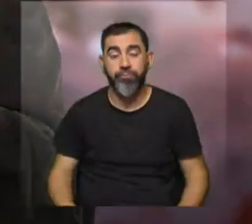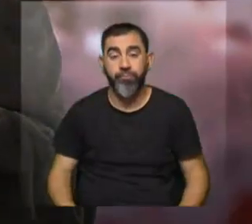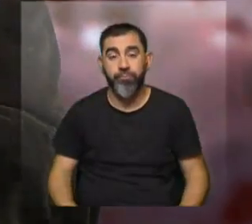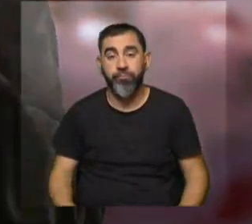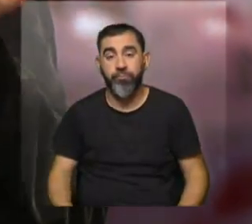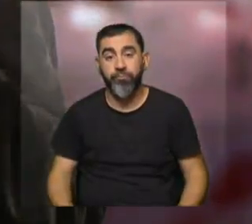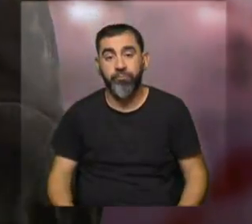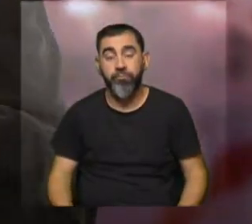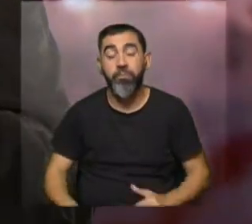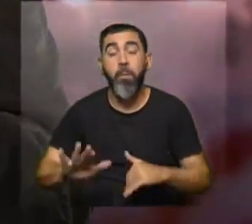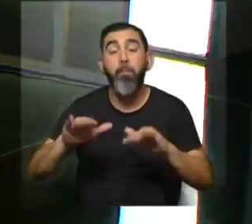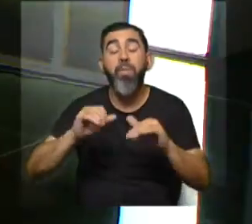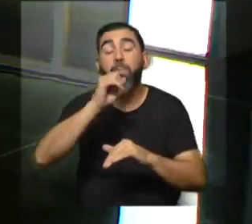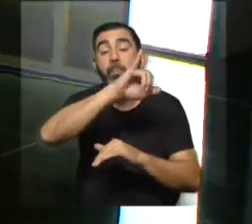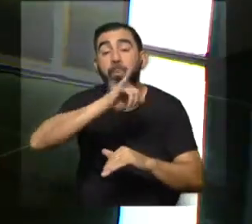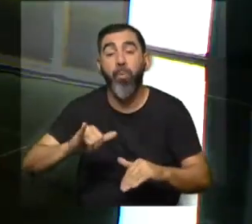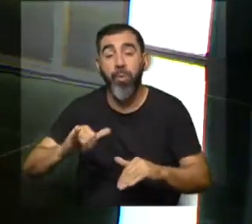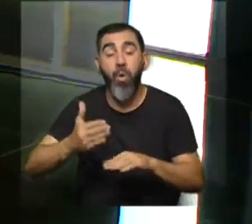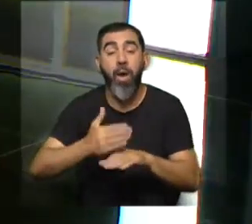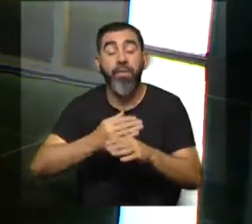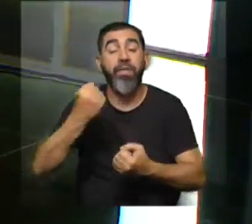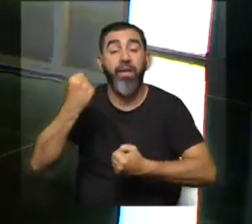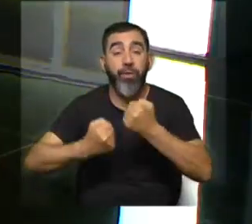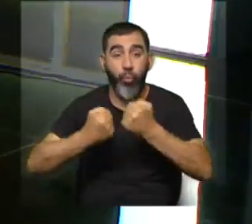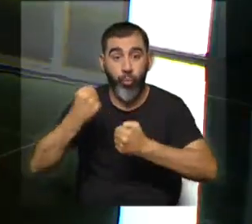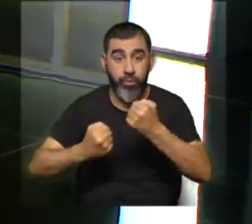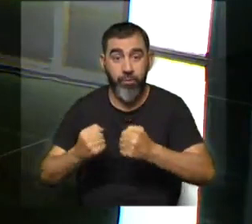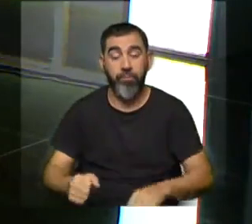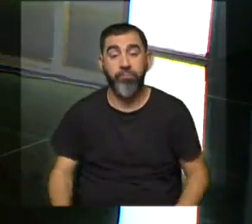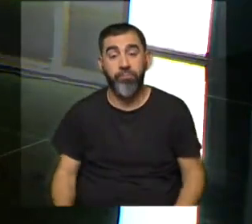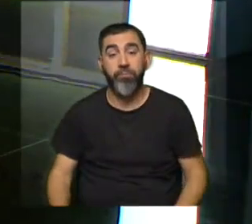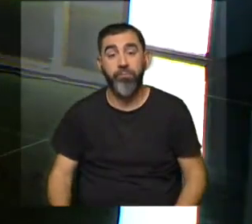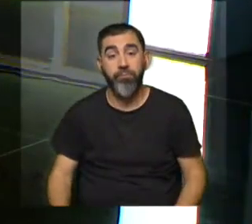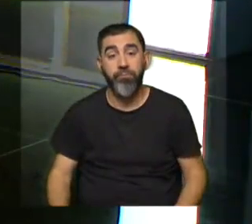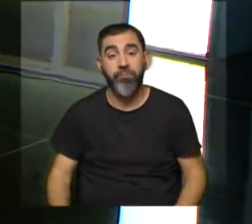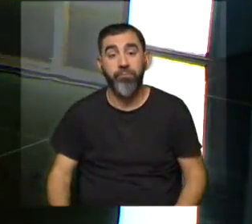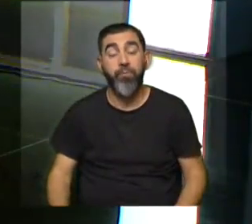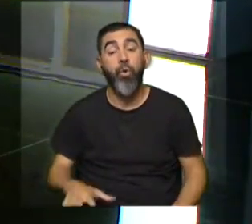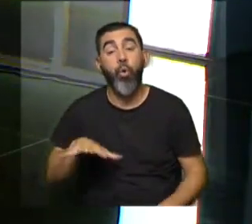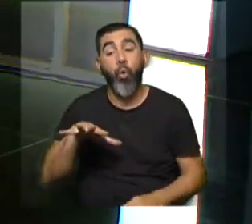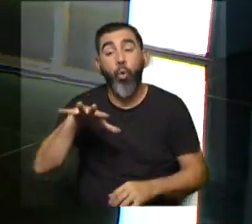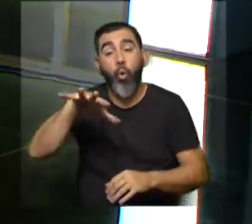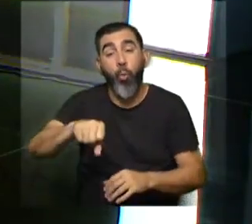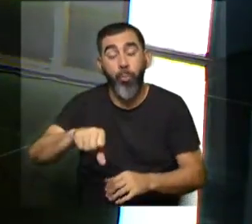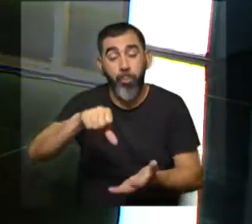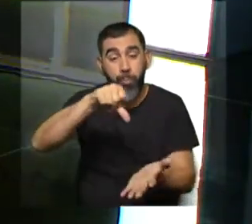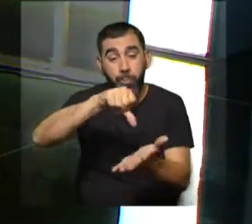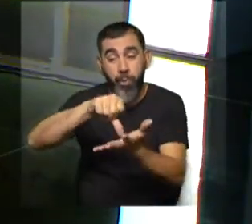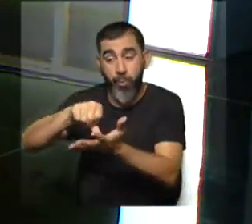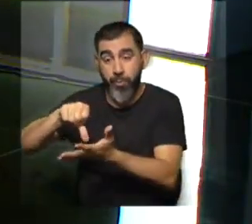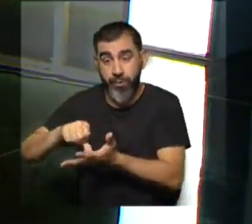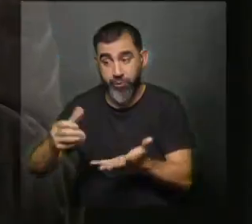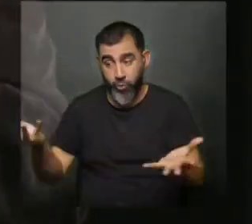por encima de la temperatura preindustrial. Si nos basamos en los compromisos asumidos al día de hoy,